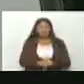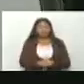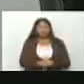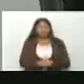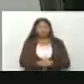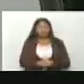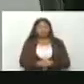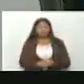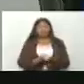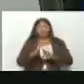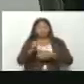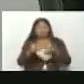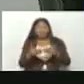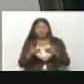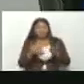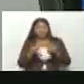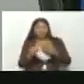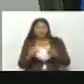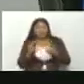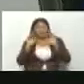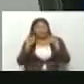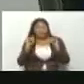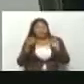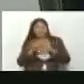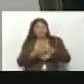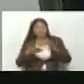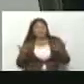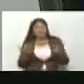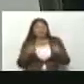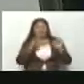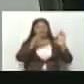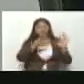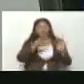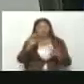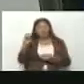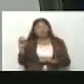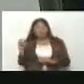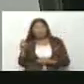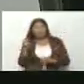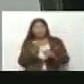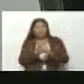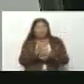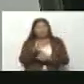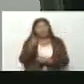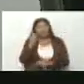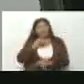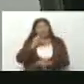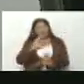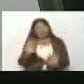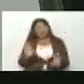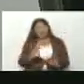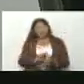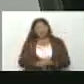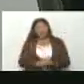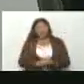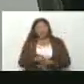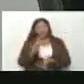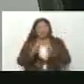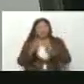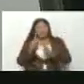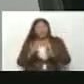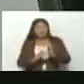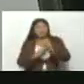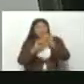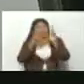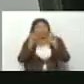donde se van a ir. De que se van a despedir 800 trabajadores, totalmente falso. Mira, hay supuestos dirigentes